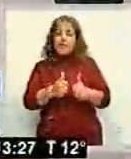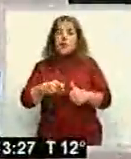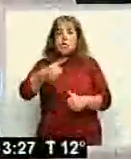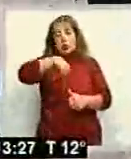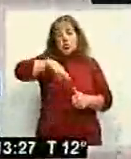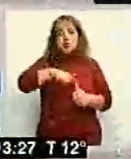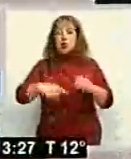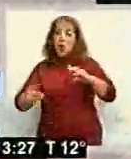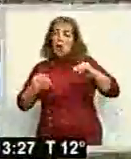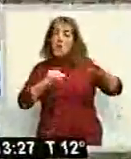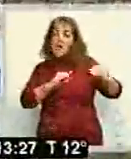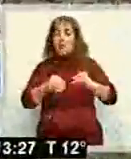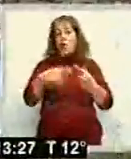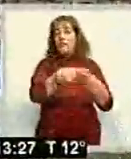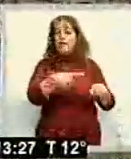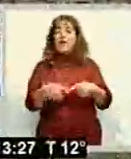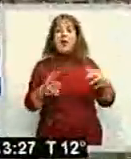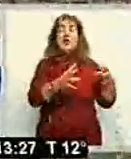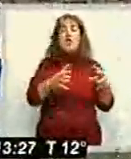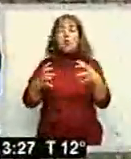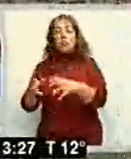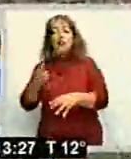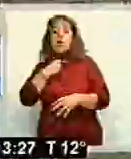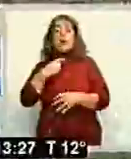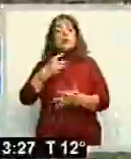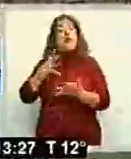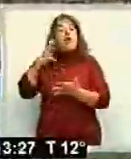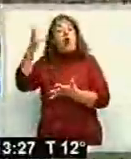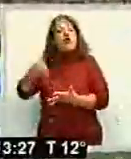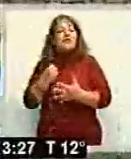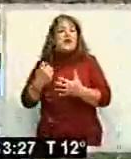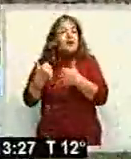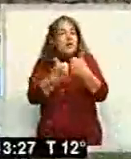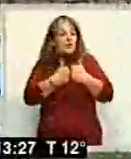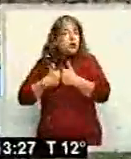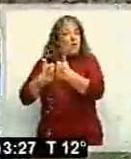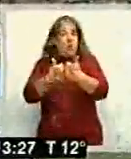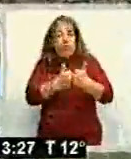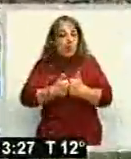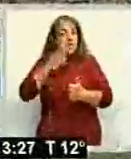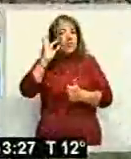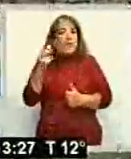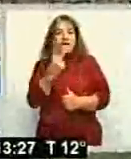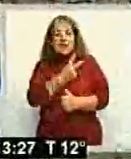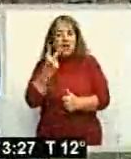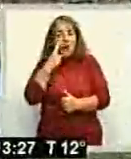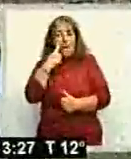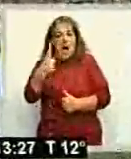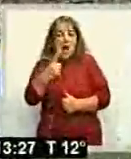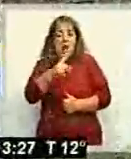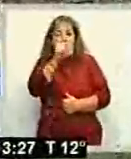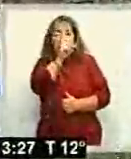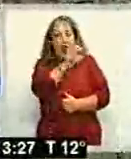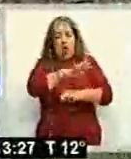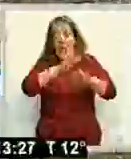con distintos sectores, intentando lograr el consenso, porque sabemos que 22.000 alumnos, y todo el mundo lo sabe, la